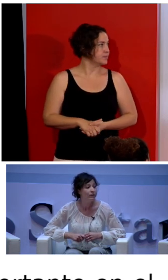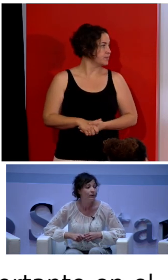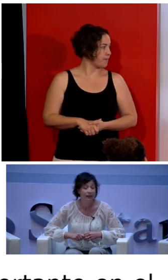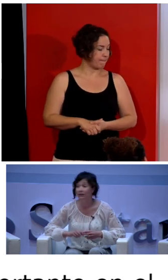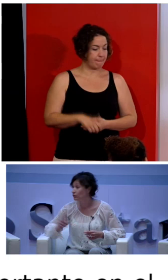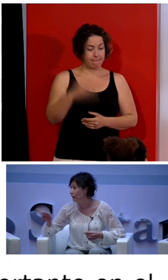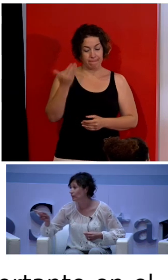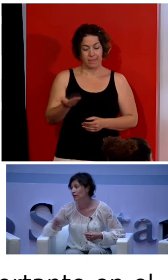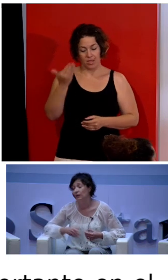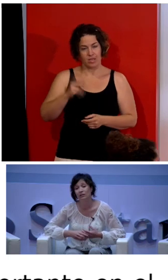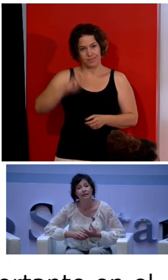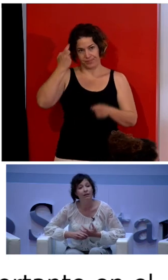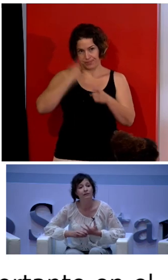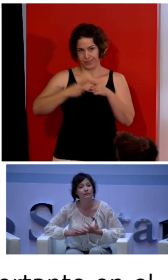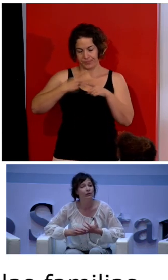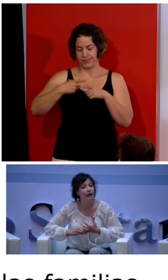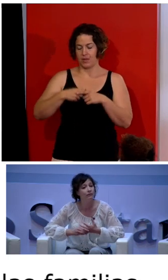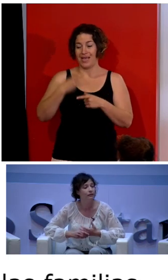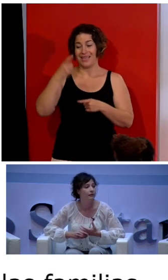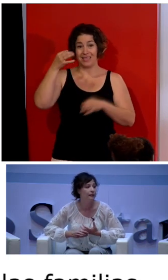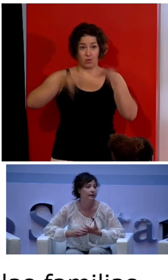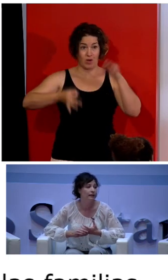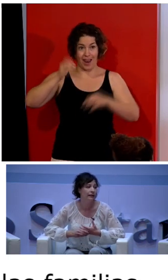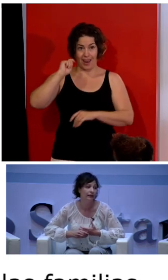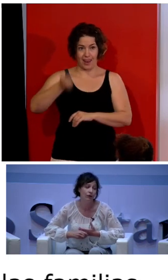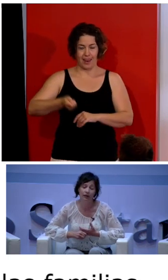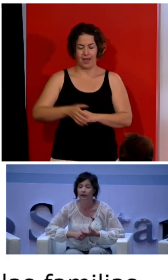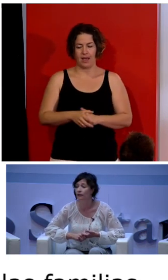Muy importante, otro elemento que ha salido es el tema del tribunal.